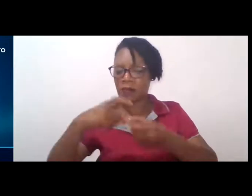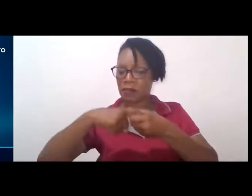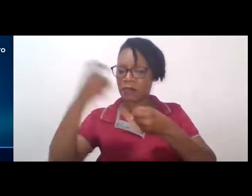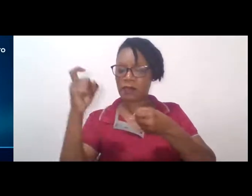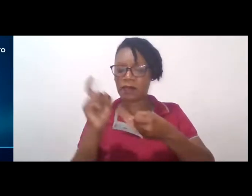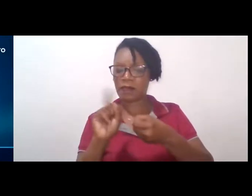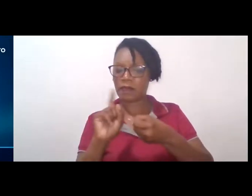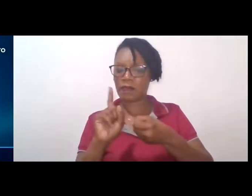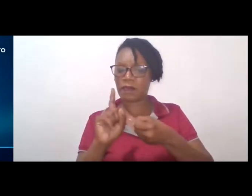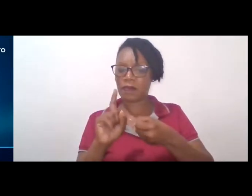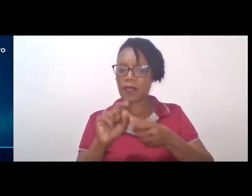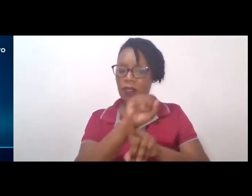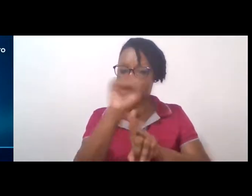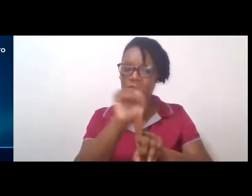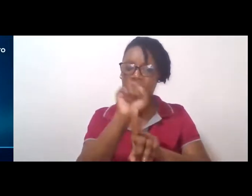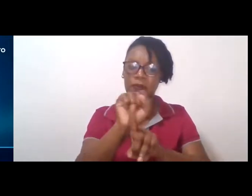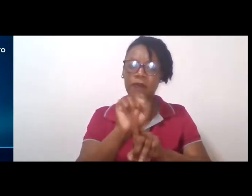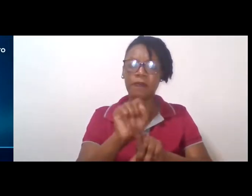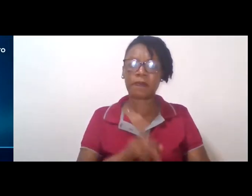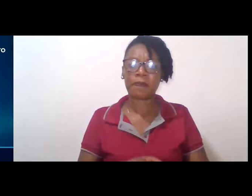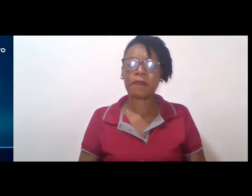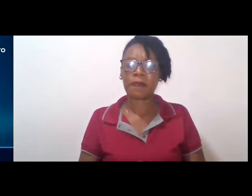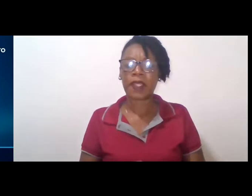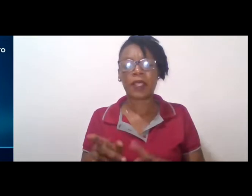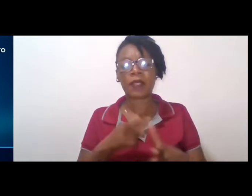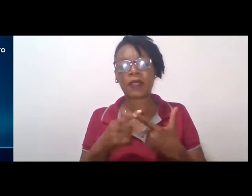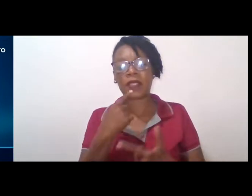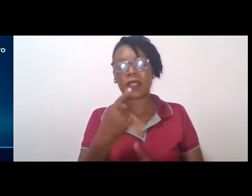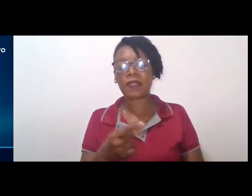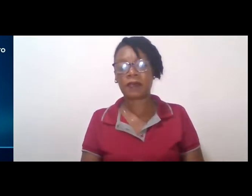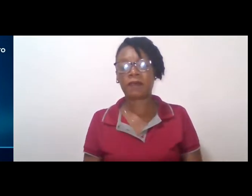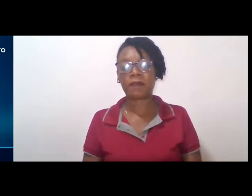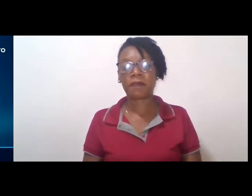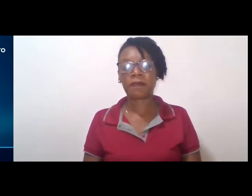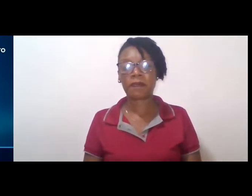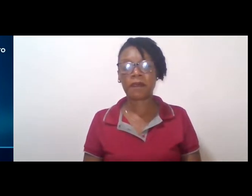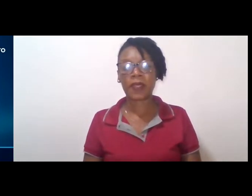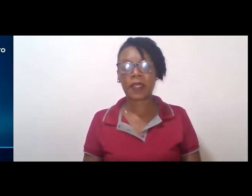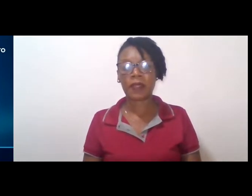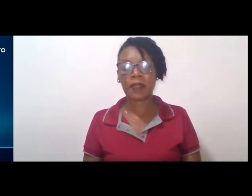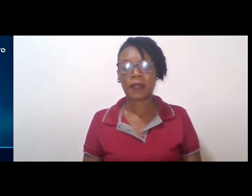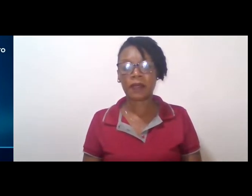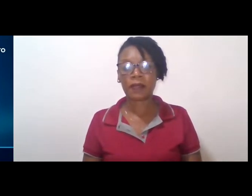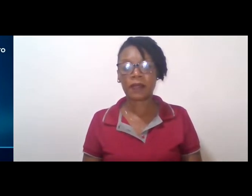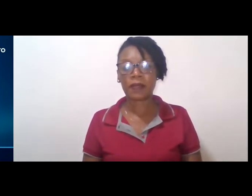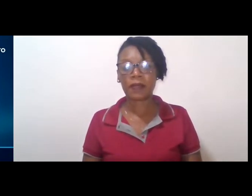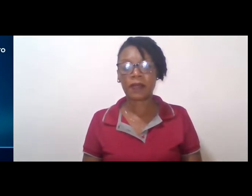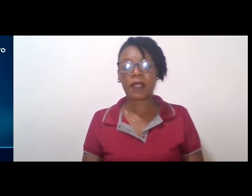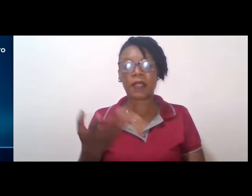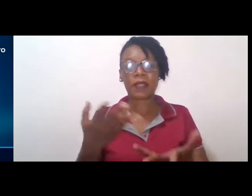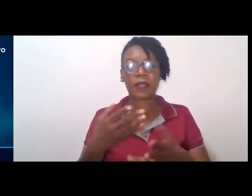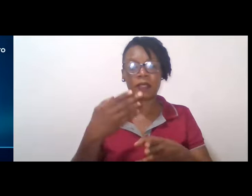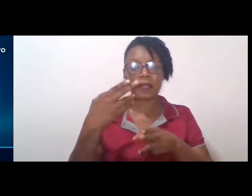de una circunstancia, ¿verdad? Entonces ella hace esa, ella comparte. Y sigue la profesora Sharon Mackenzie